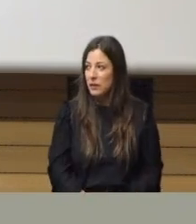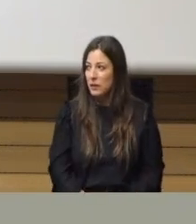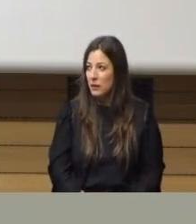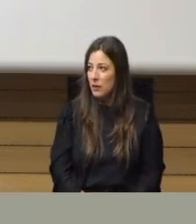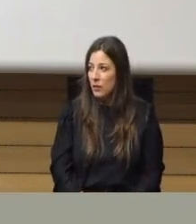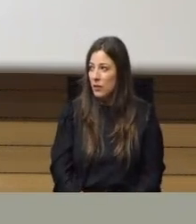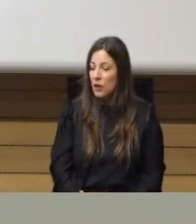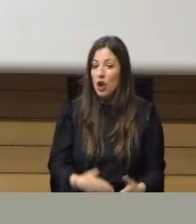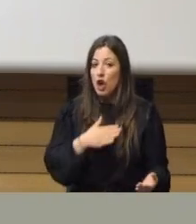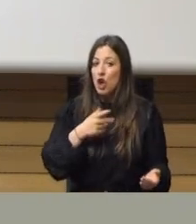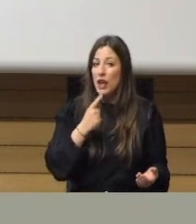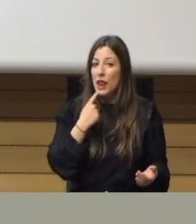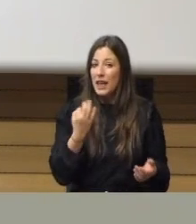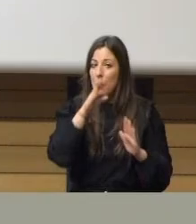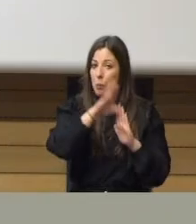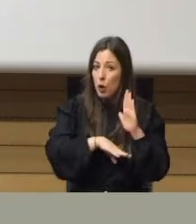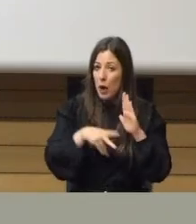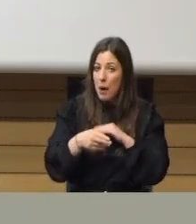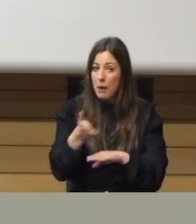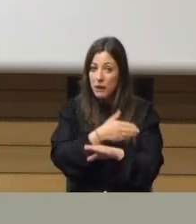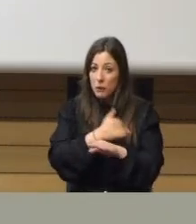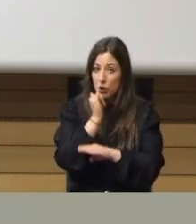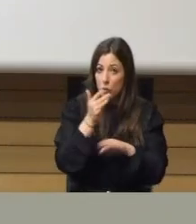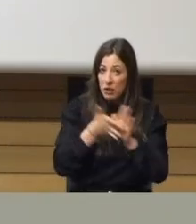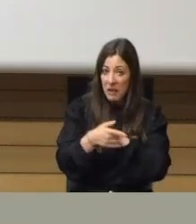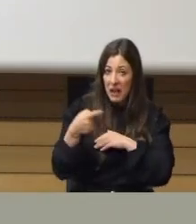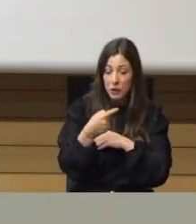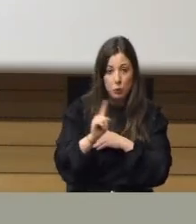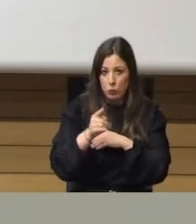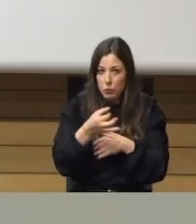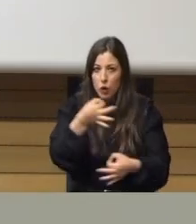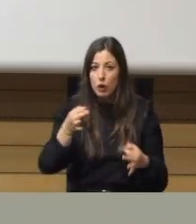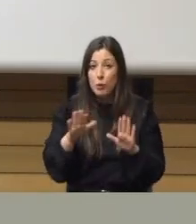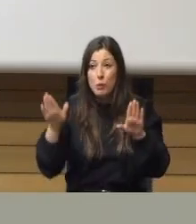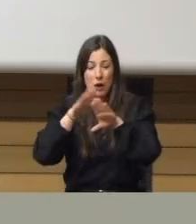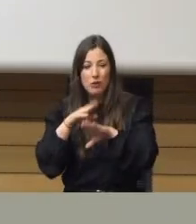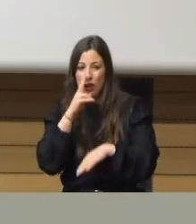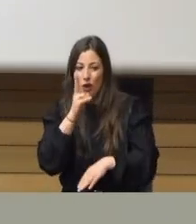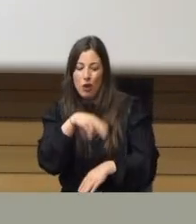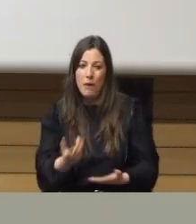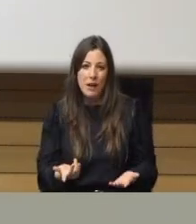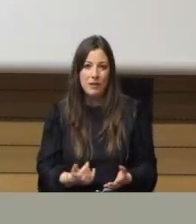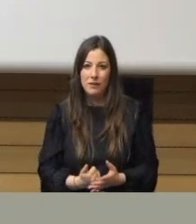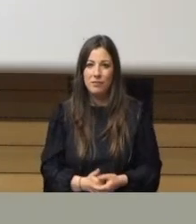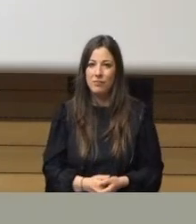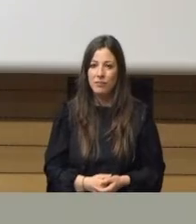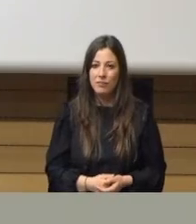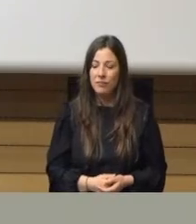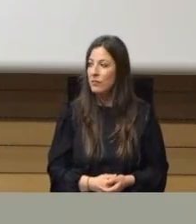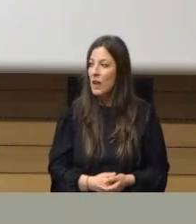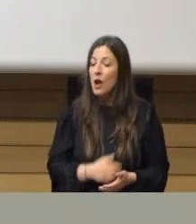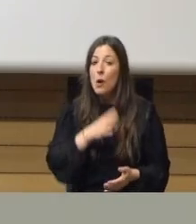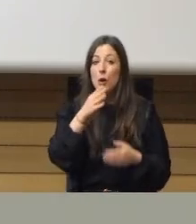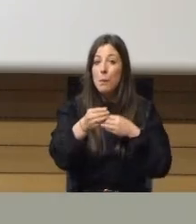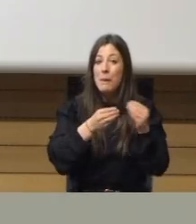No quiere decir que el programa preventivo de instituto sea malo, es correcto, pero en la noche no me sirve su material. Porque es un material